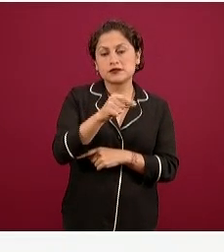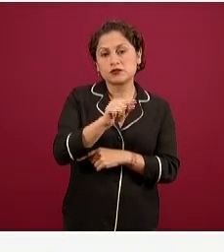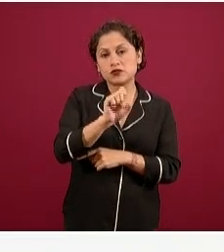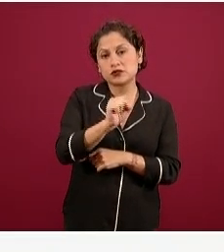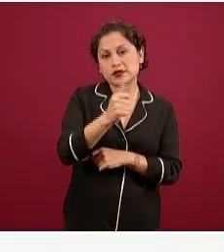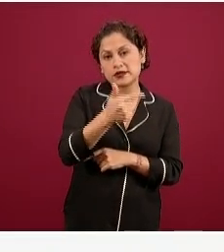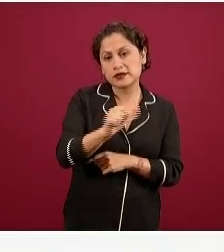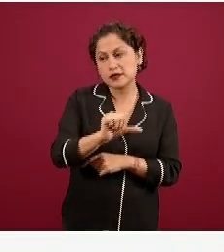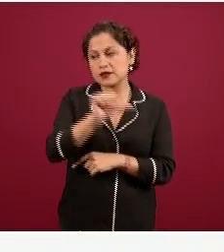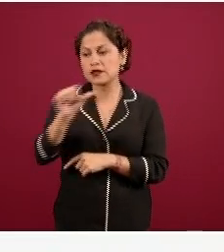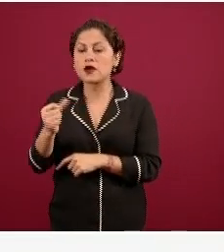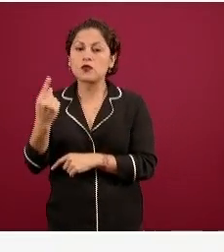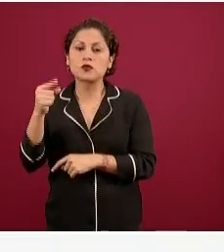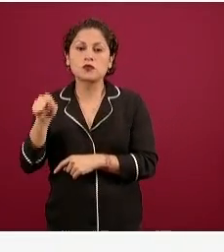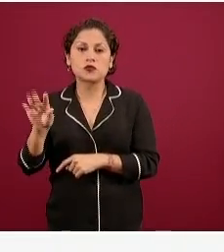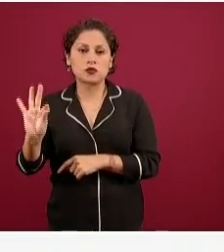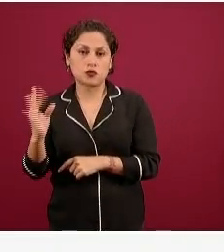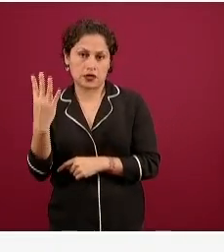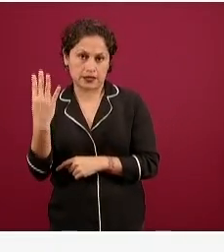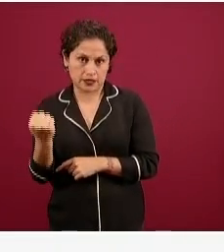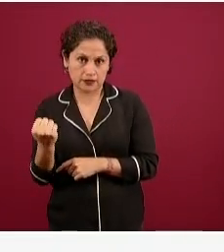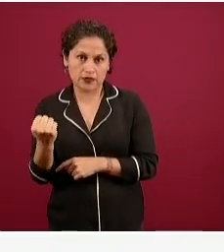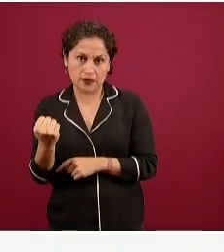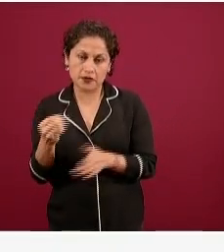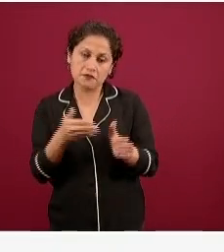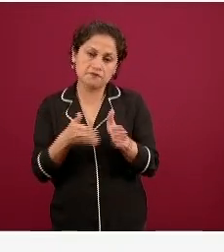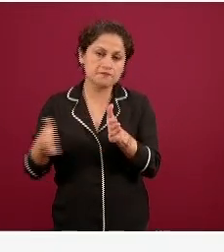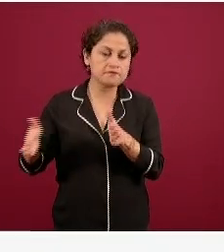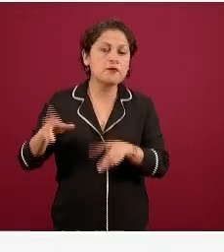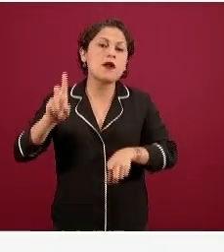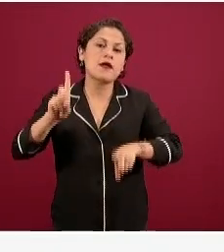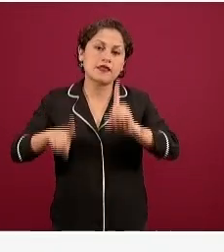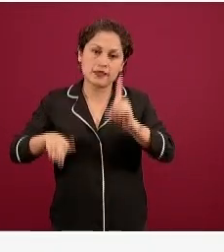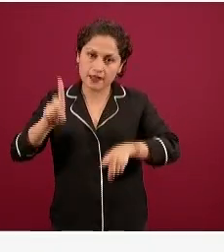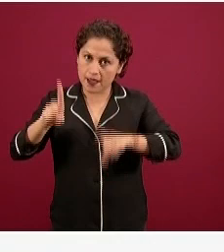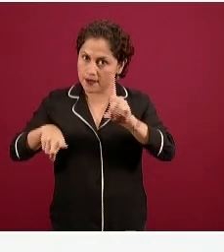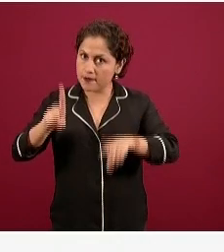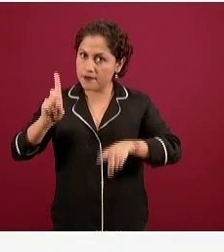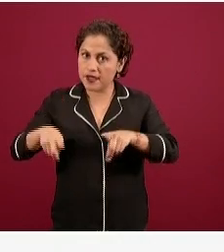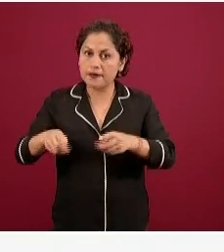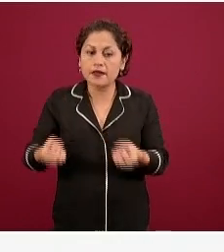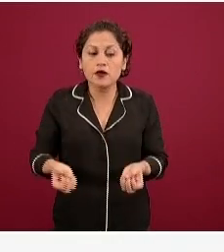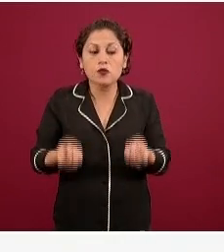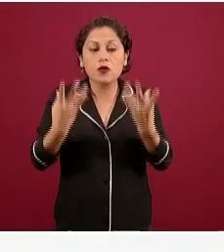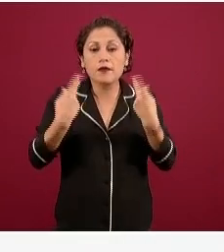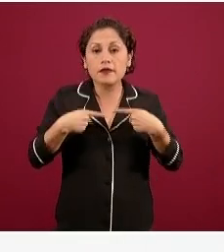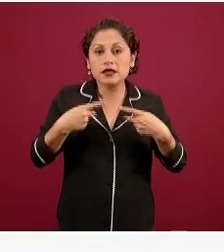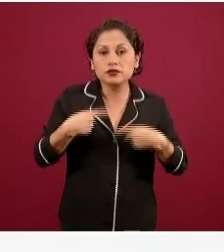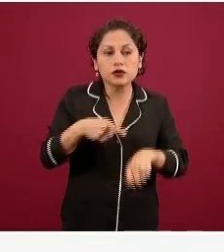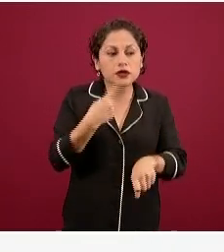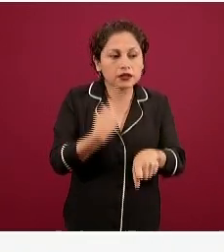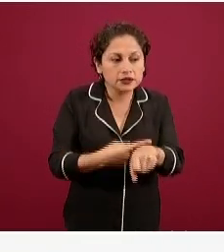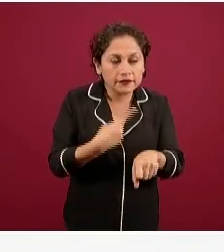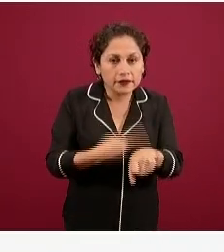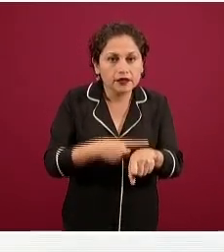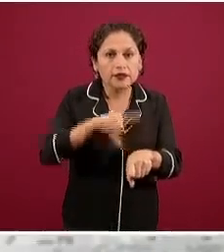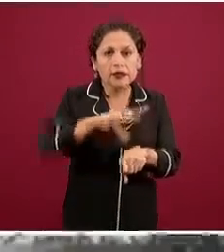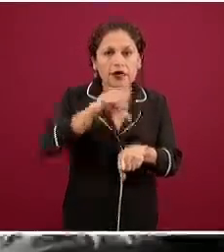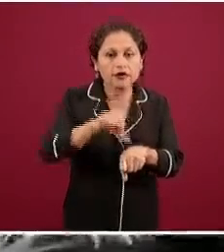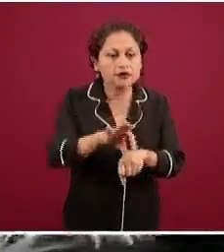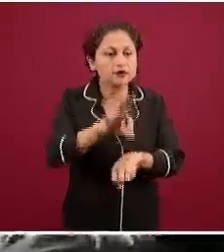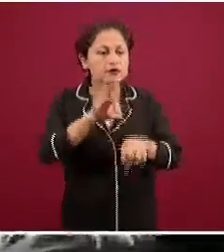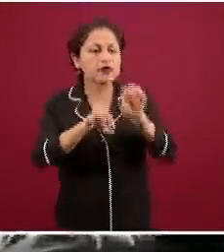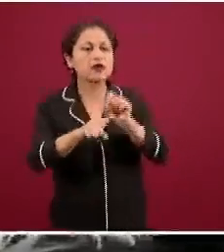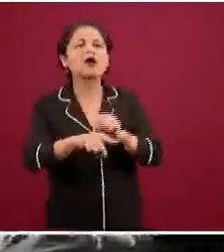un 1.49, y esto lógicamente depende de la cantidad de casos que se han detectado y confirmado en cada uno de